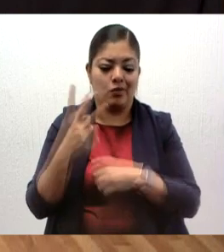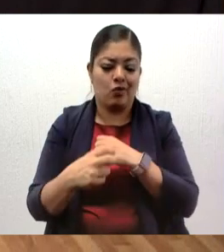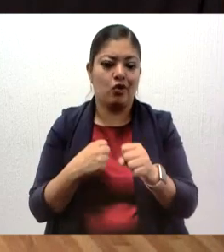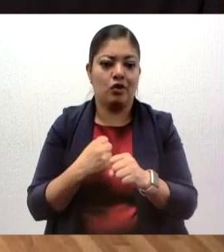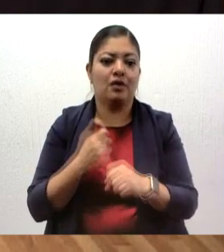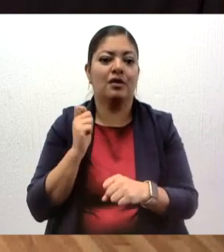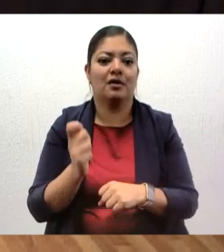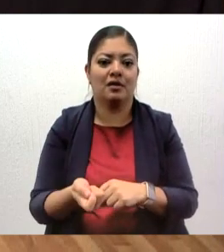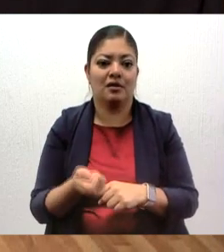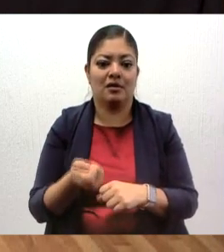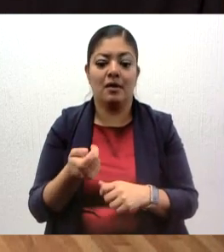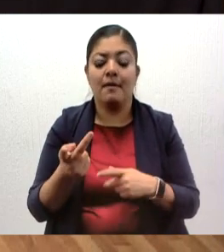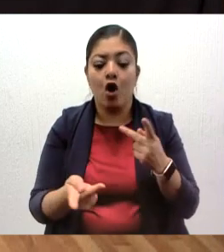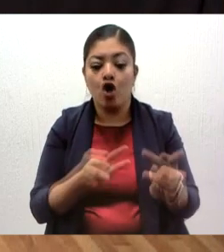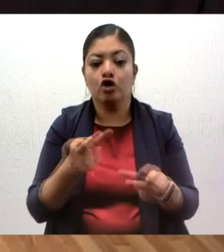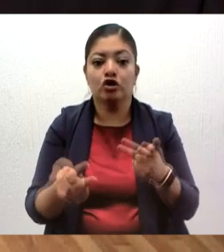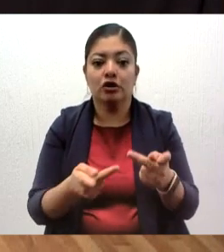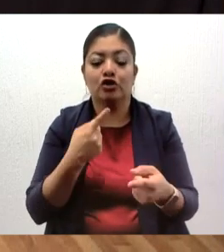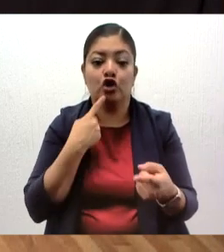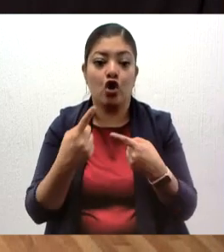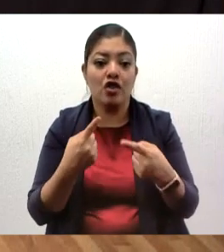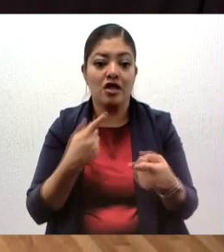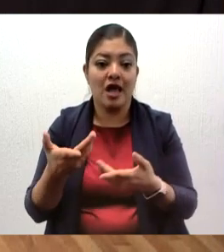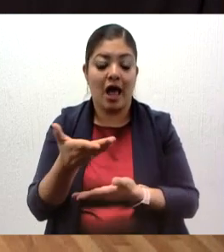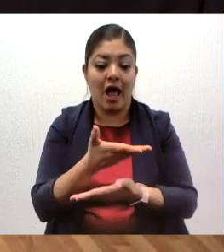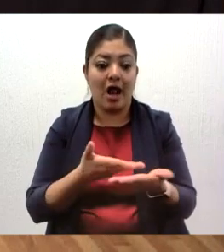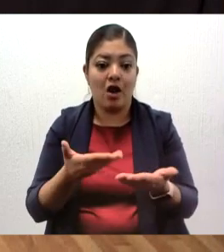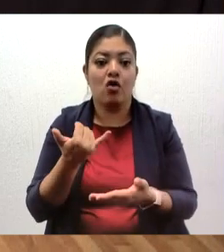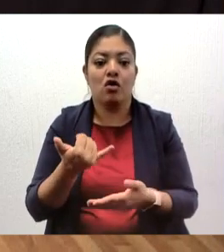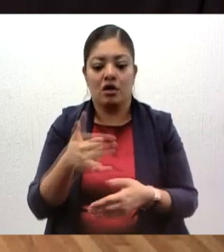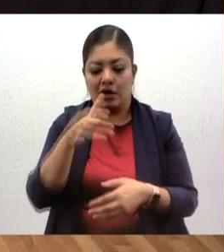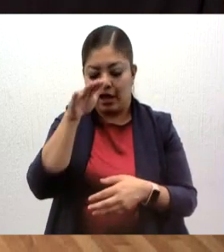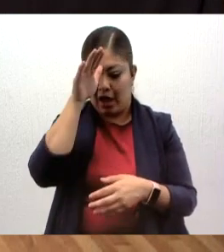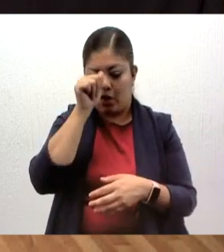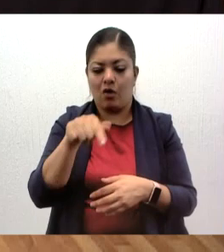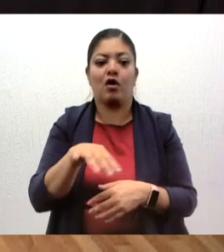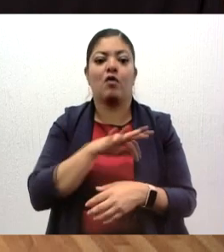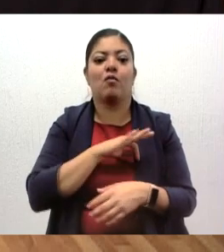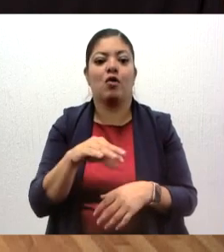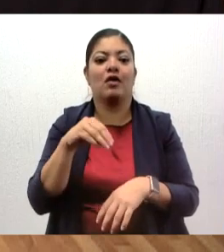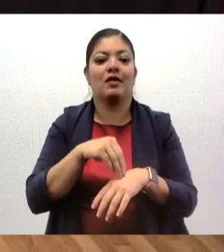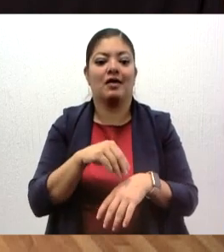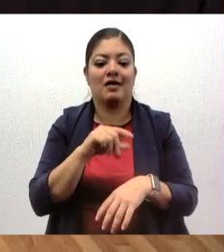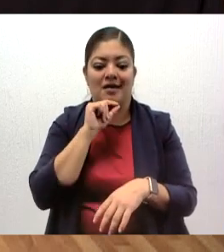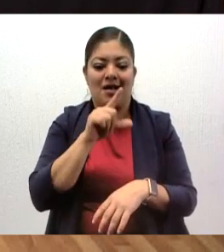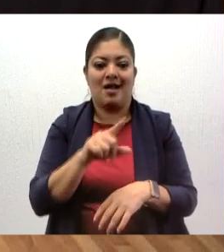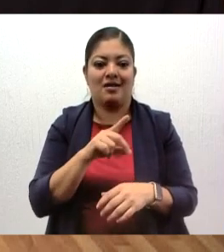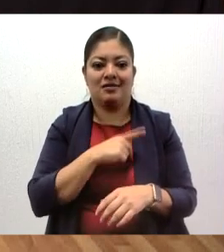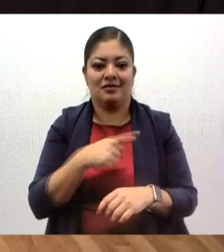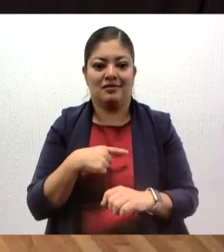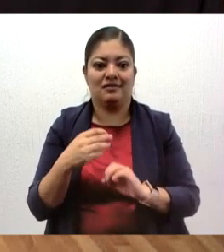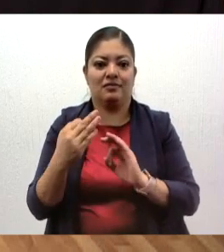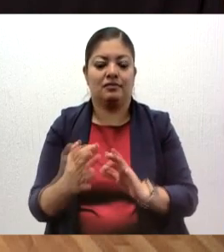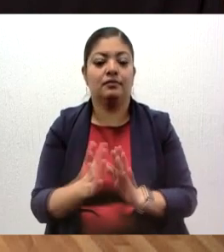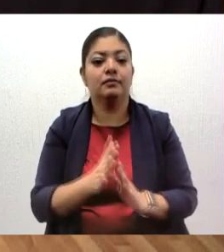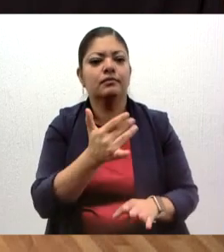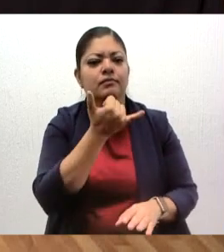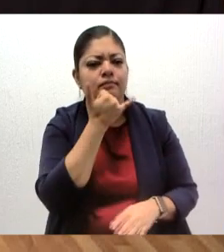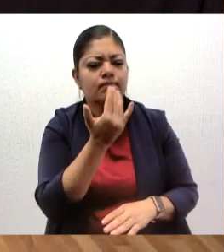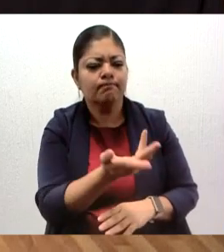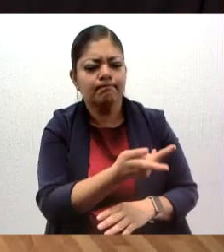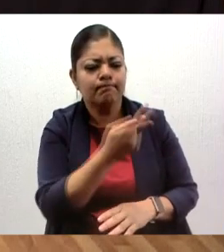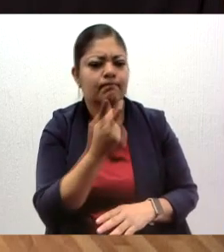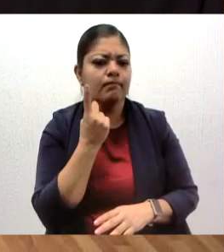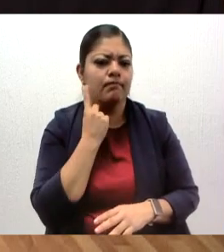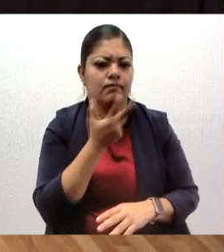consenso el diálogo y una negociación que ponga a Jalisco en frente diputada y diputado eh a los a